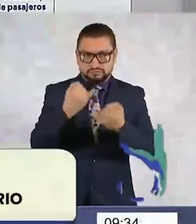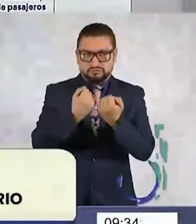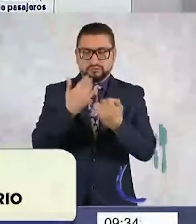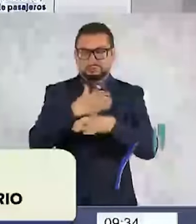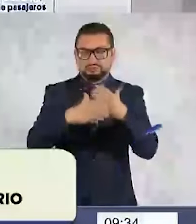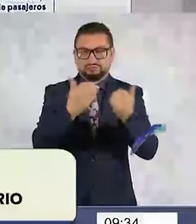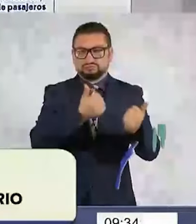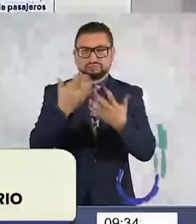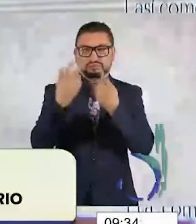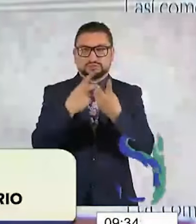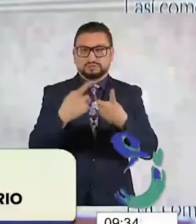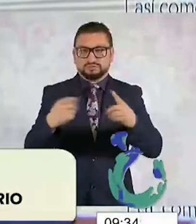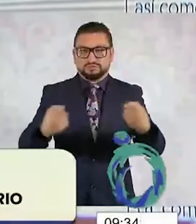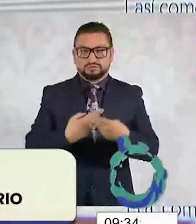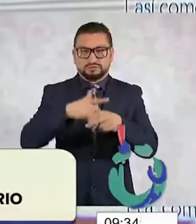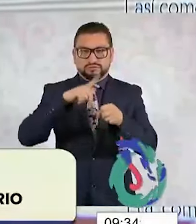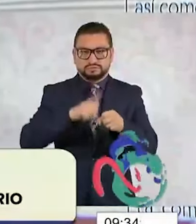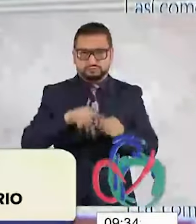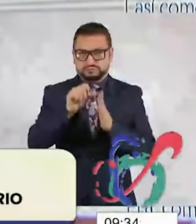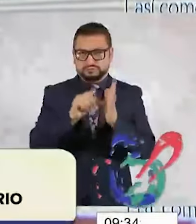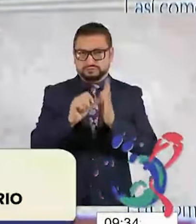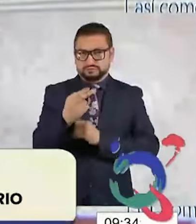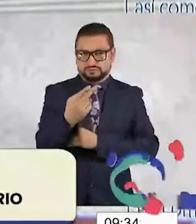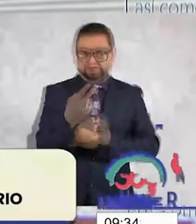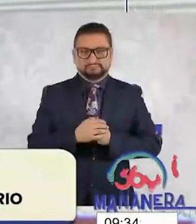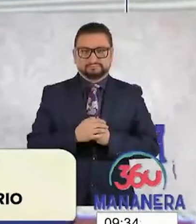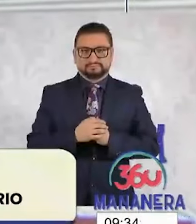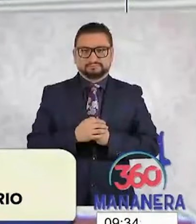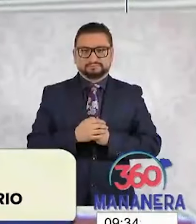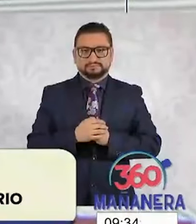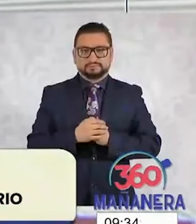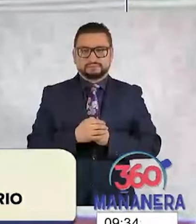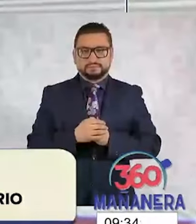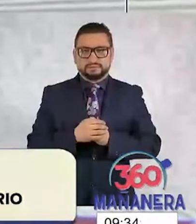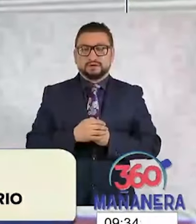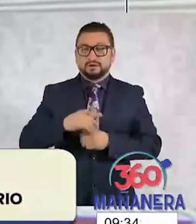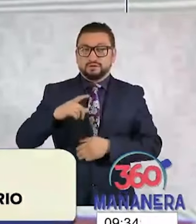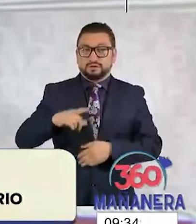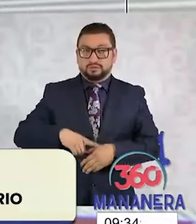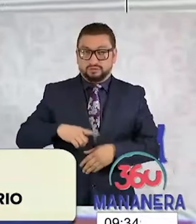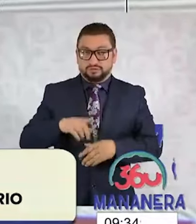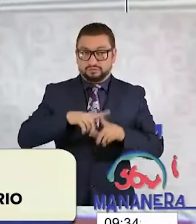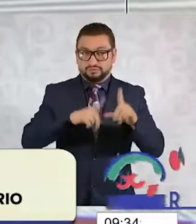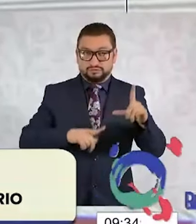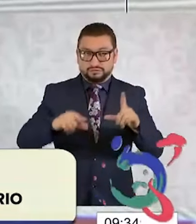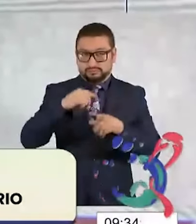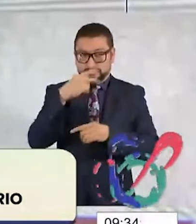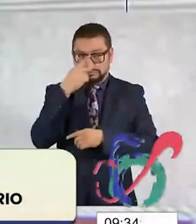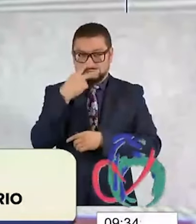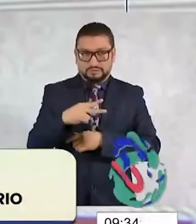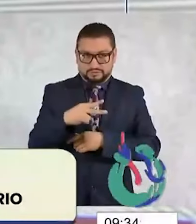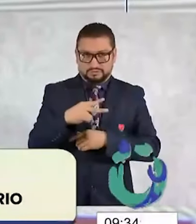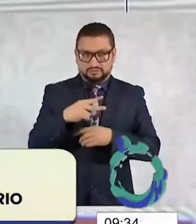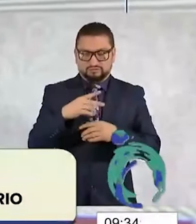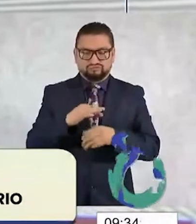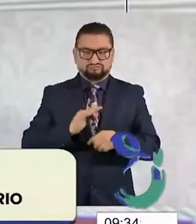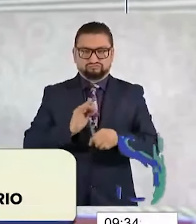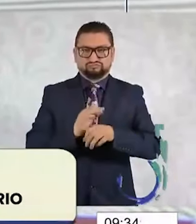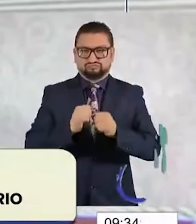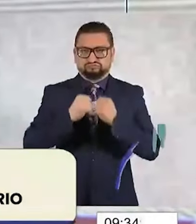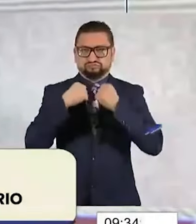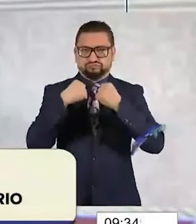prioritarias para el desarrollo nacional en los términos del artículo 25 de esta Constitución el al ejercer en ella su rectoría protegerá la seguridad y